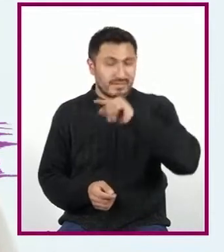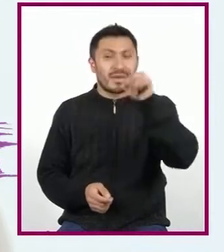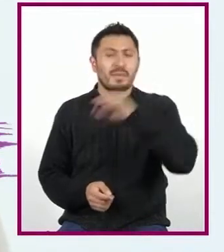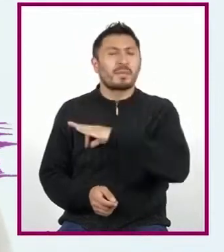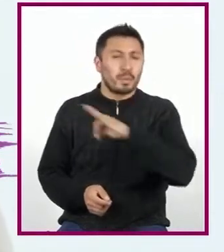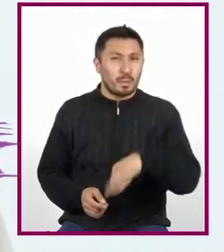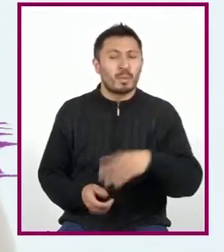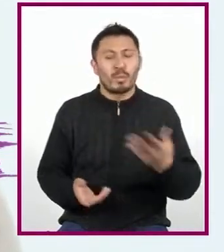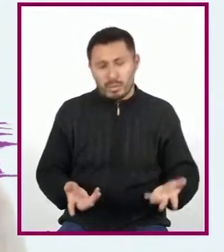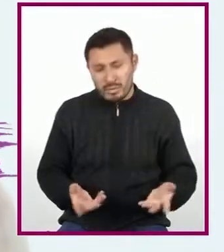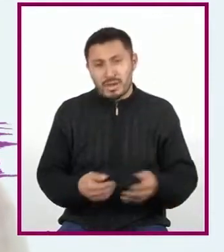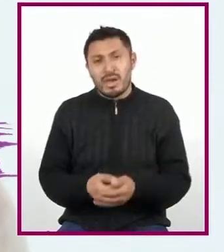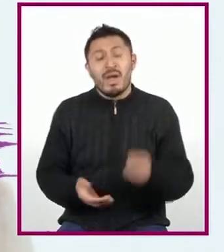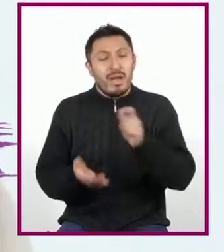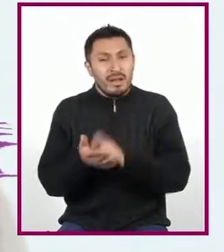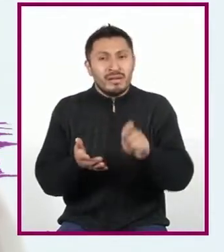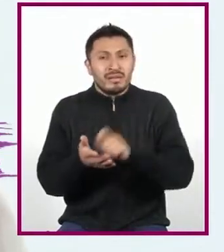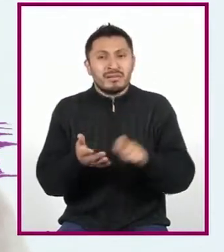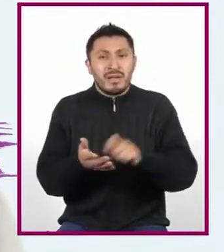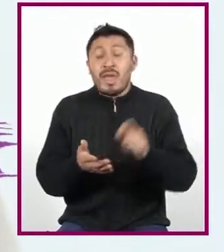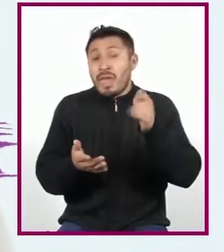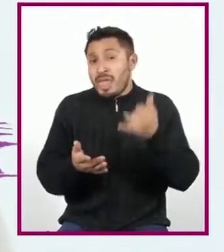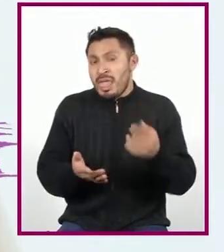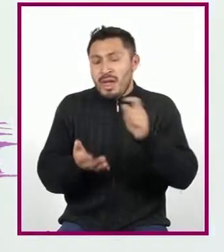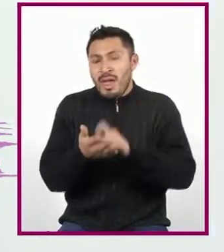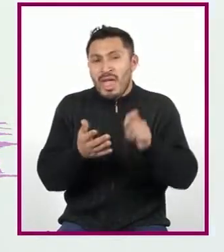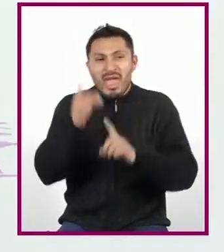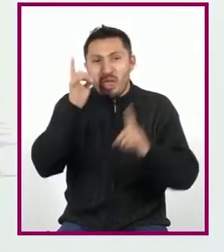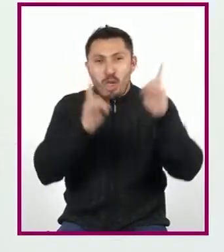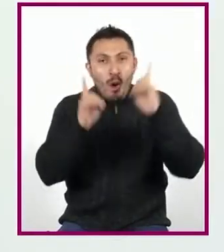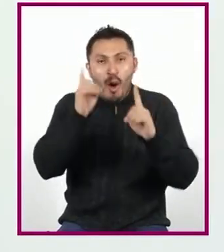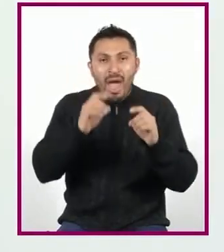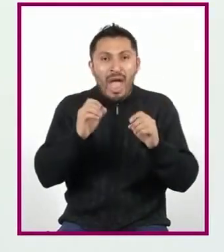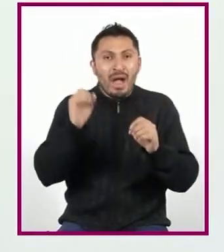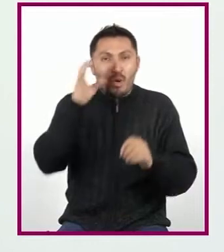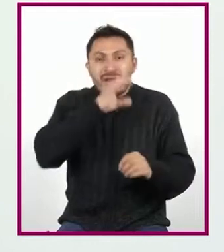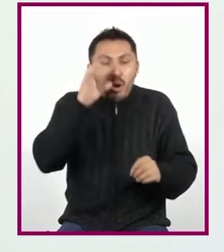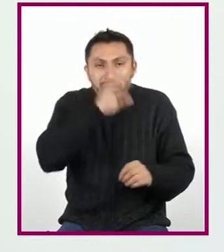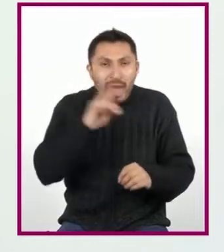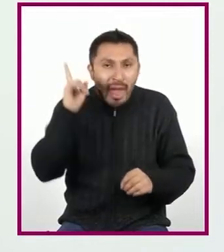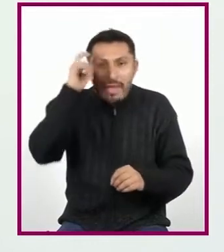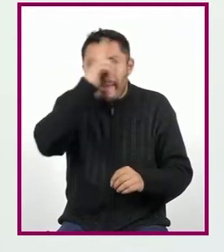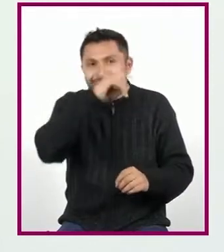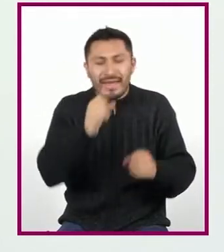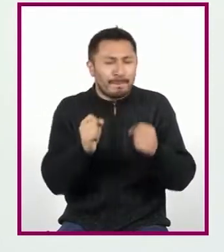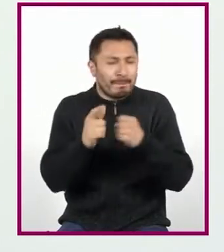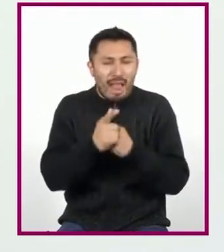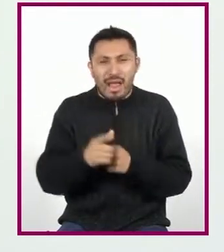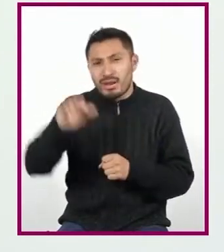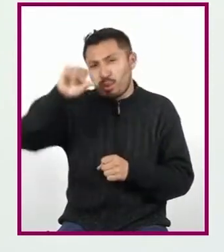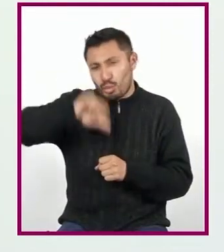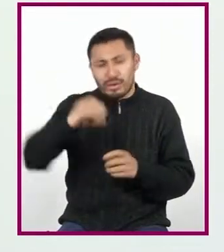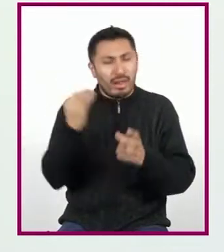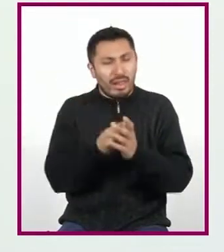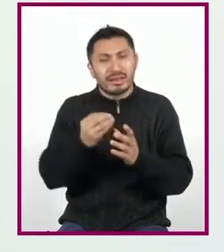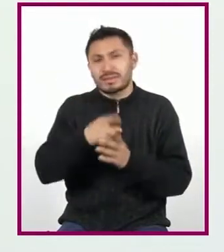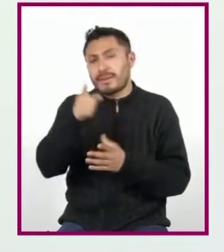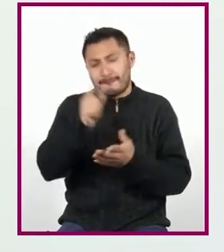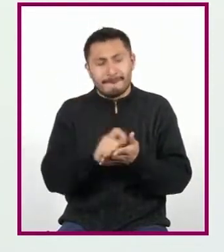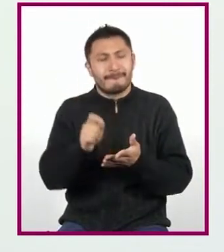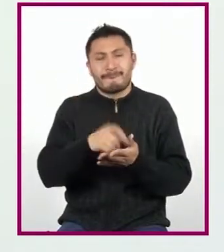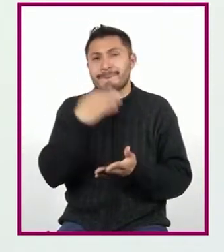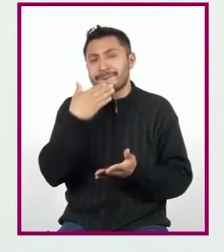de lo posible tomen notas y que registren las dudas, inquietudes o dificultades que surjan durante el planteamiento de